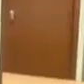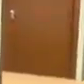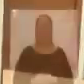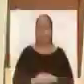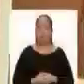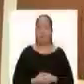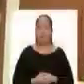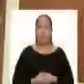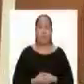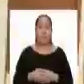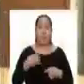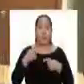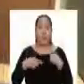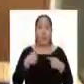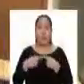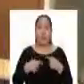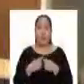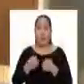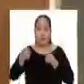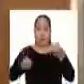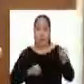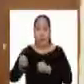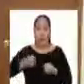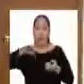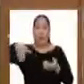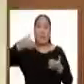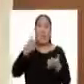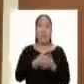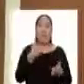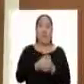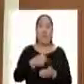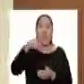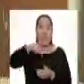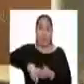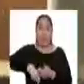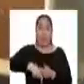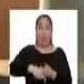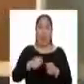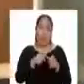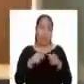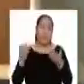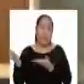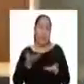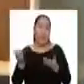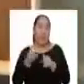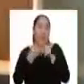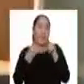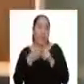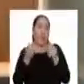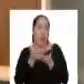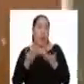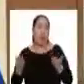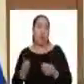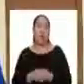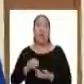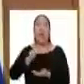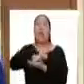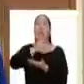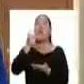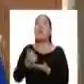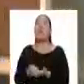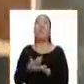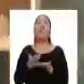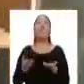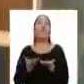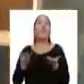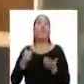A diario decenas de camiones llegan a nuestra ciudad trayendo una gran variedad de productos. Por ejemplo, el principal productor de arroz del Perú es Lambayeque,